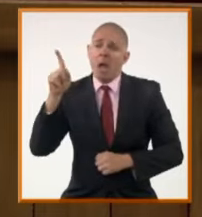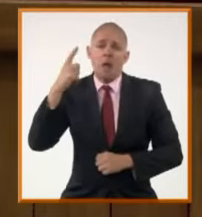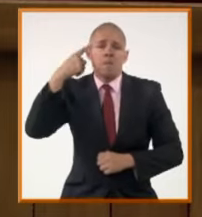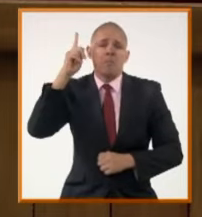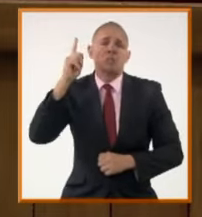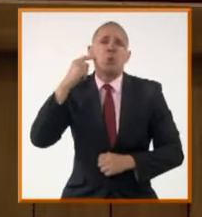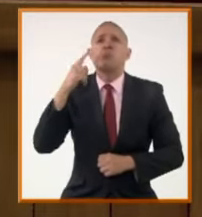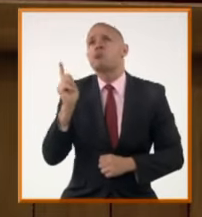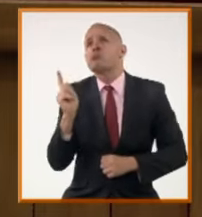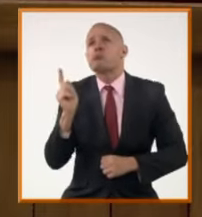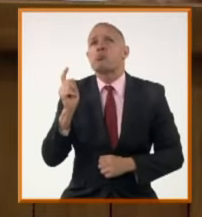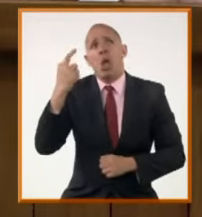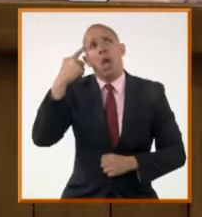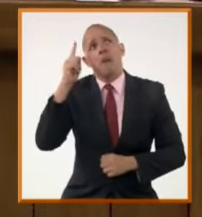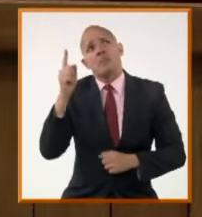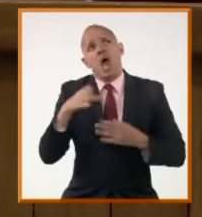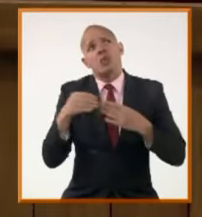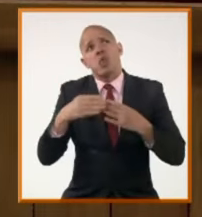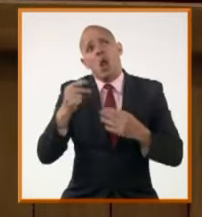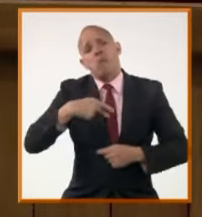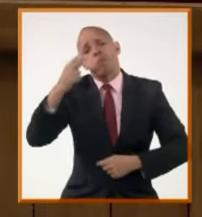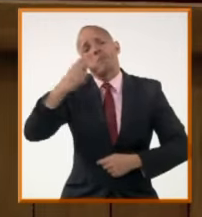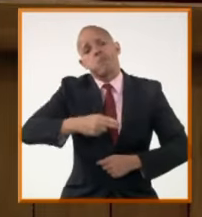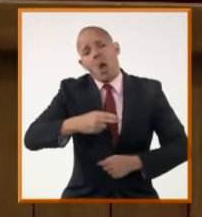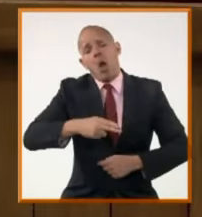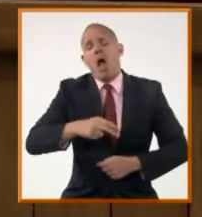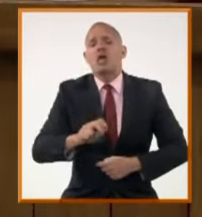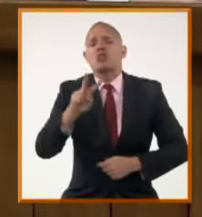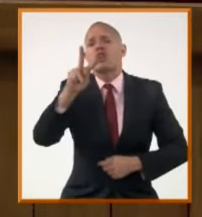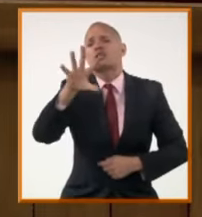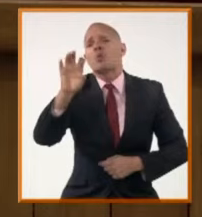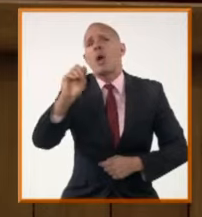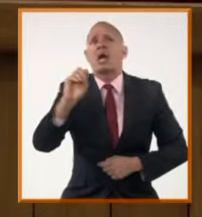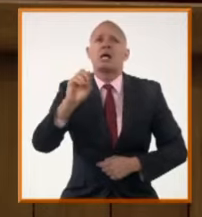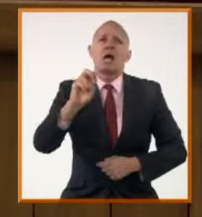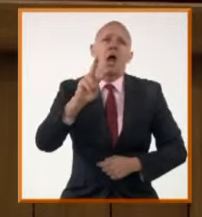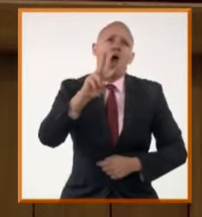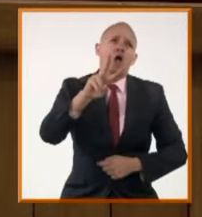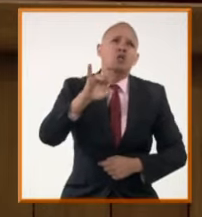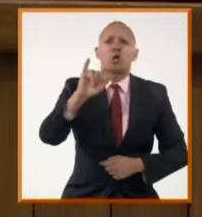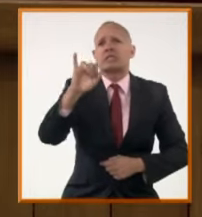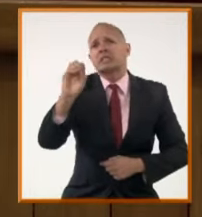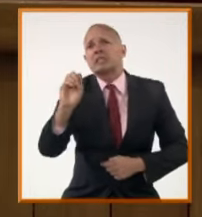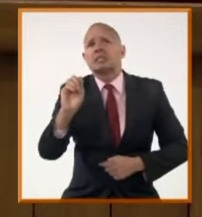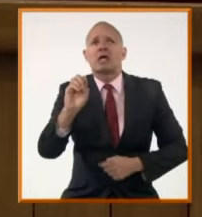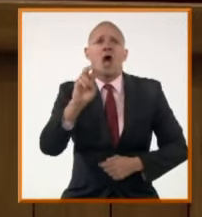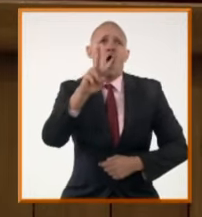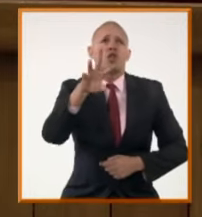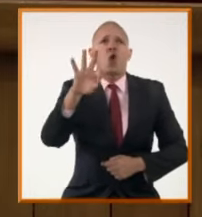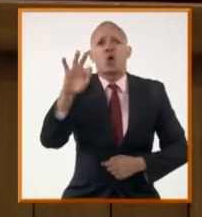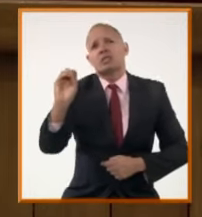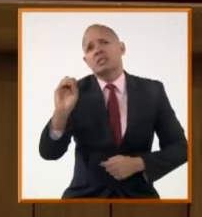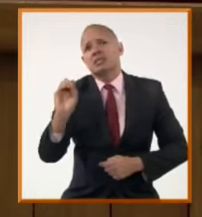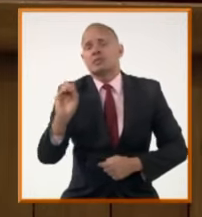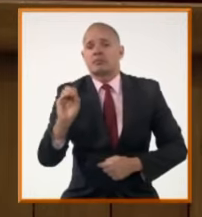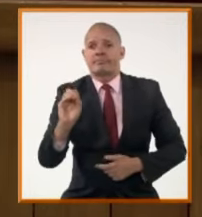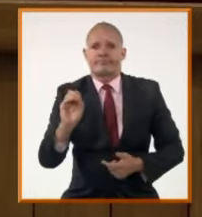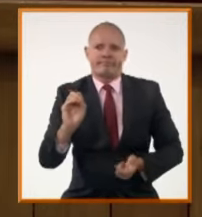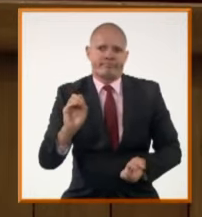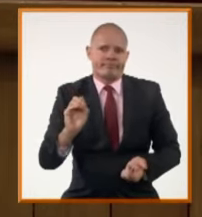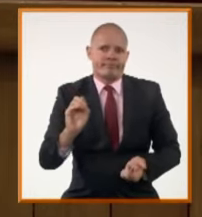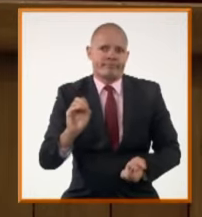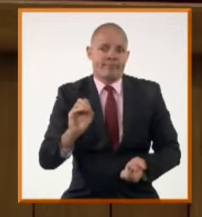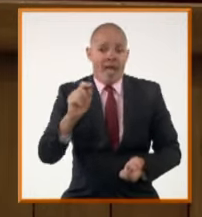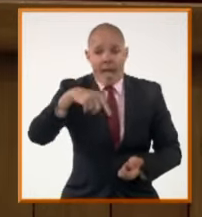especulativa, es la que entonces se toma como referencia para poner todos los precios abusivos que hoy están en el mercado